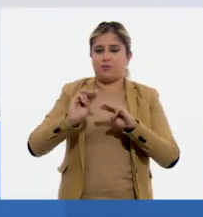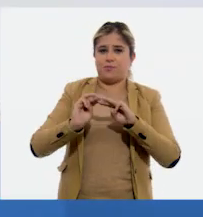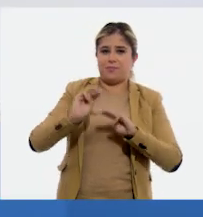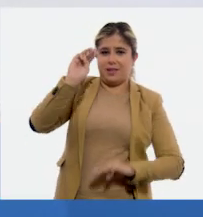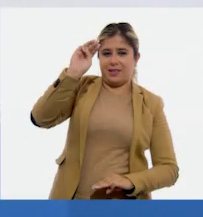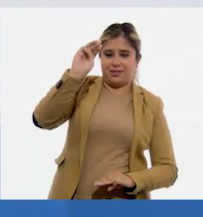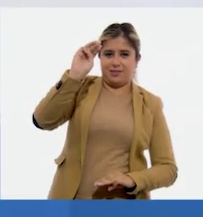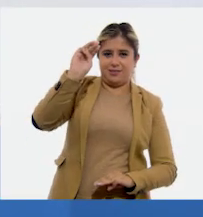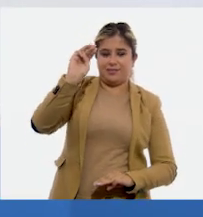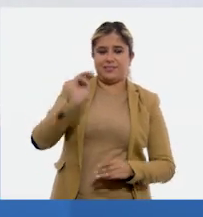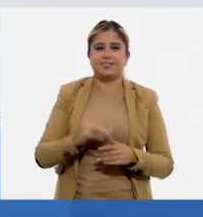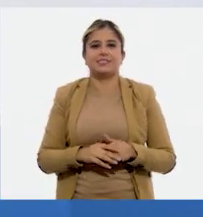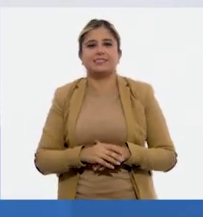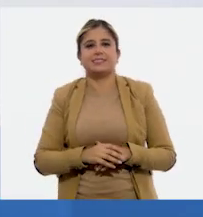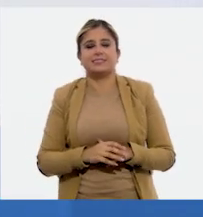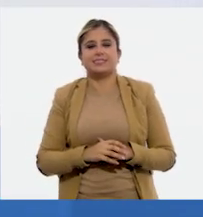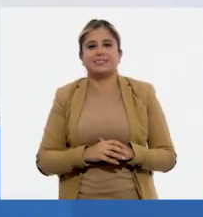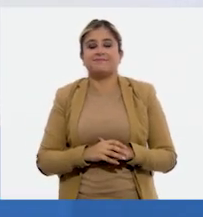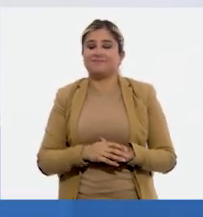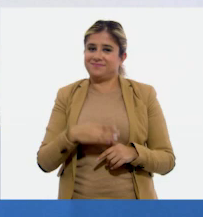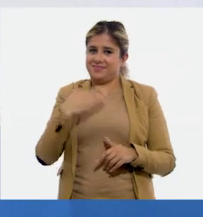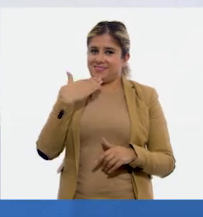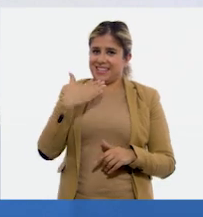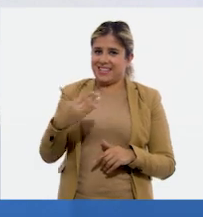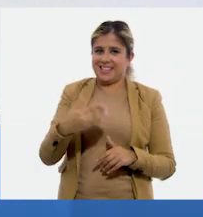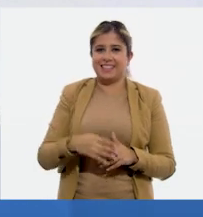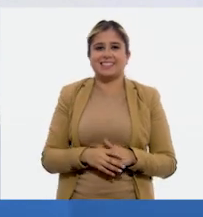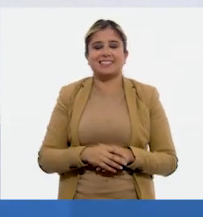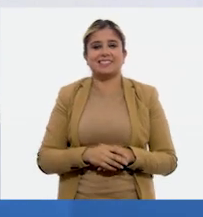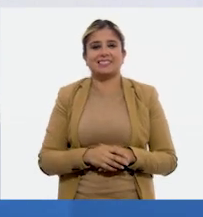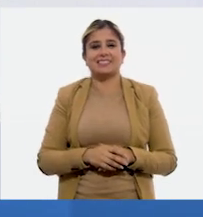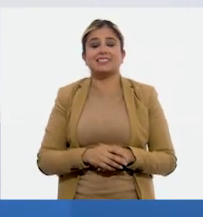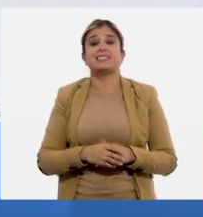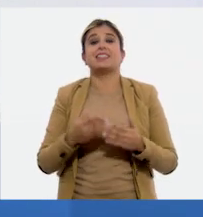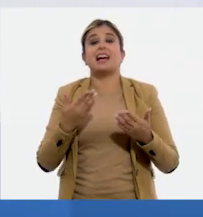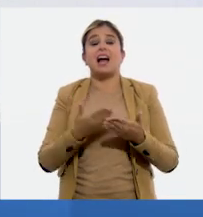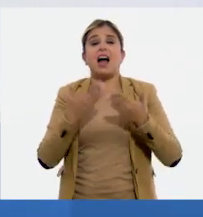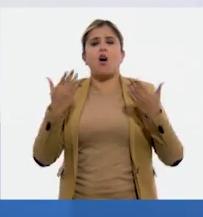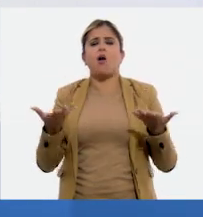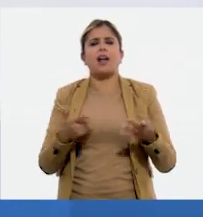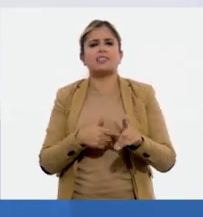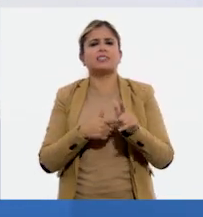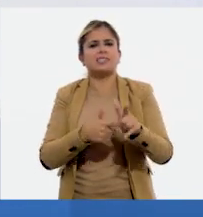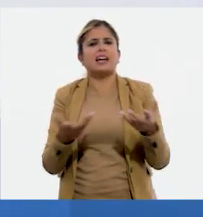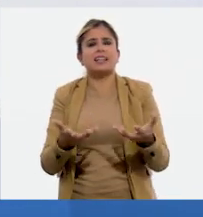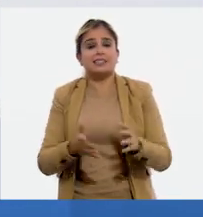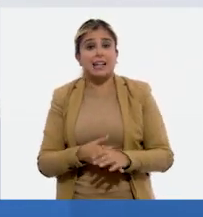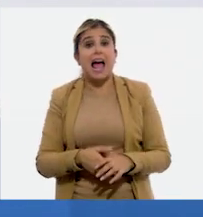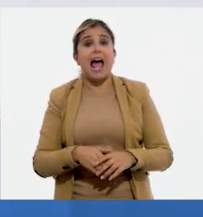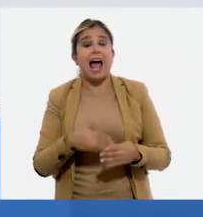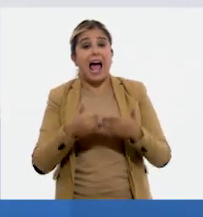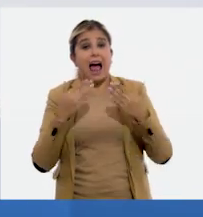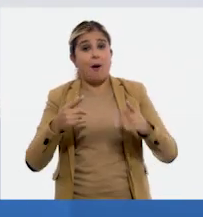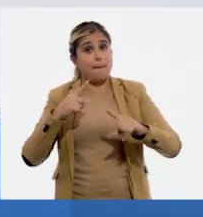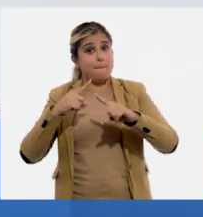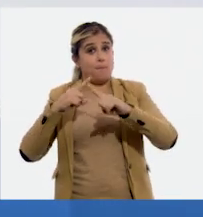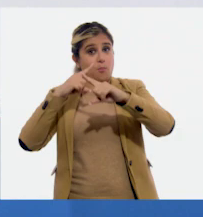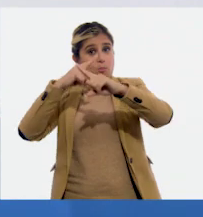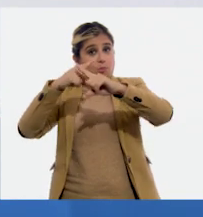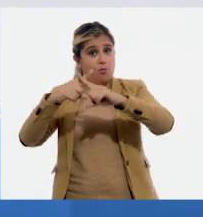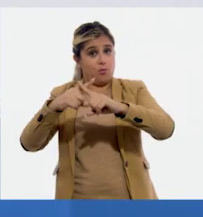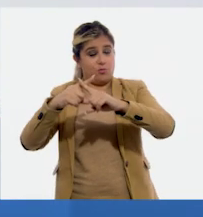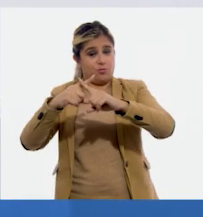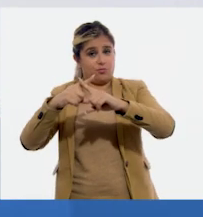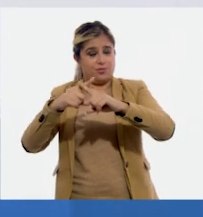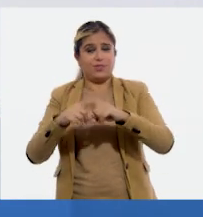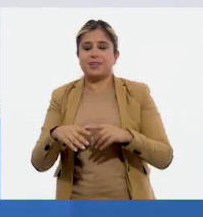de altura. Muy bien. Ahora ¿qué sigue, Ton? Vamos a multiplicar. Muy